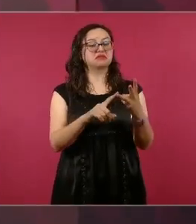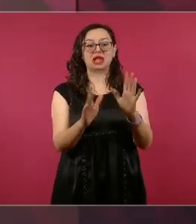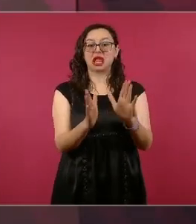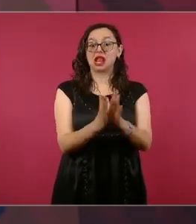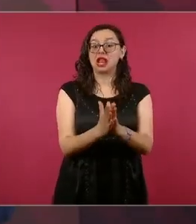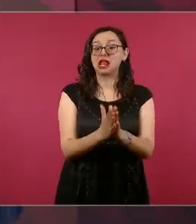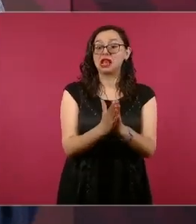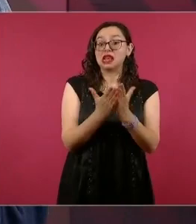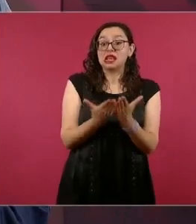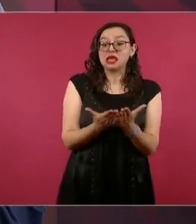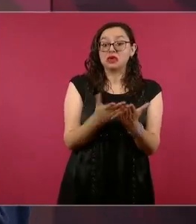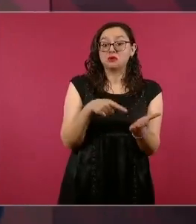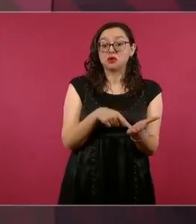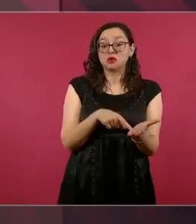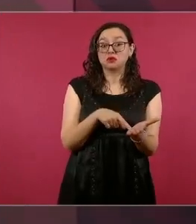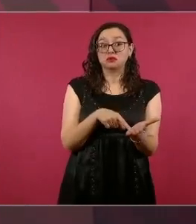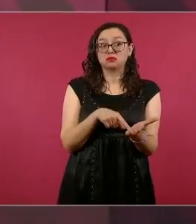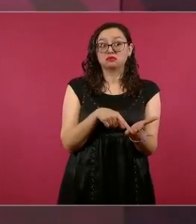casualmente